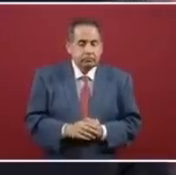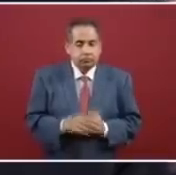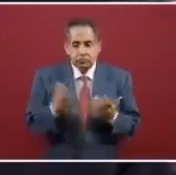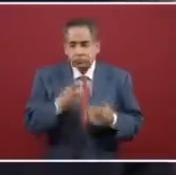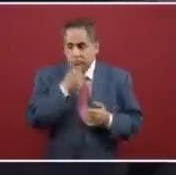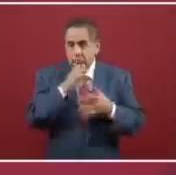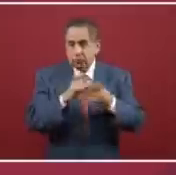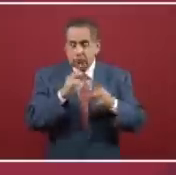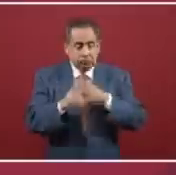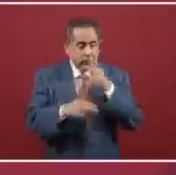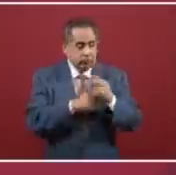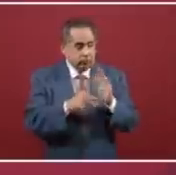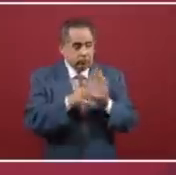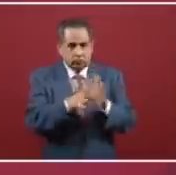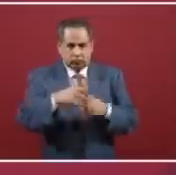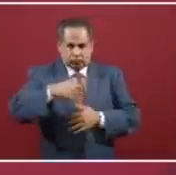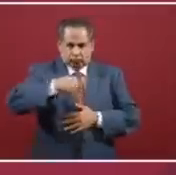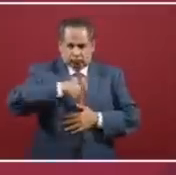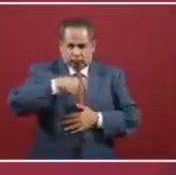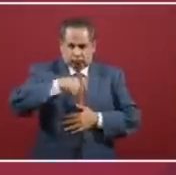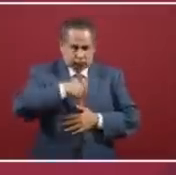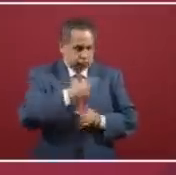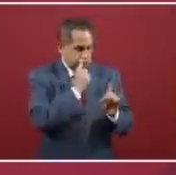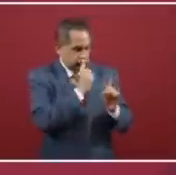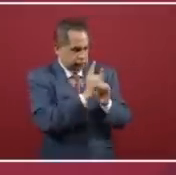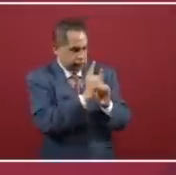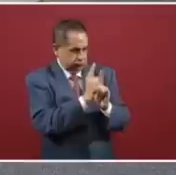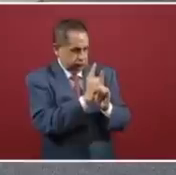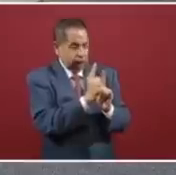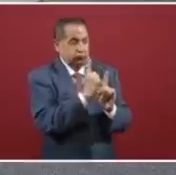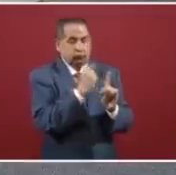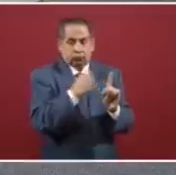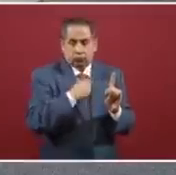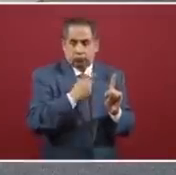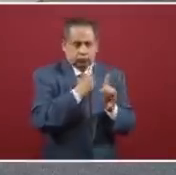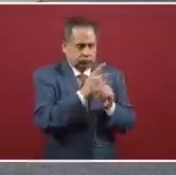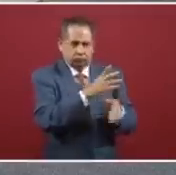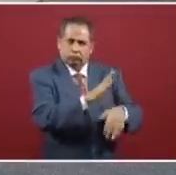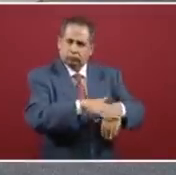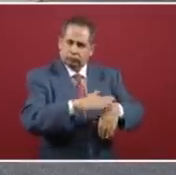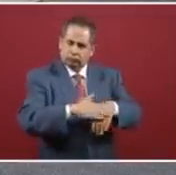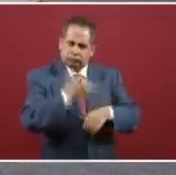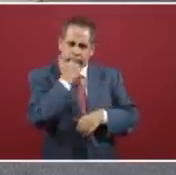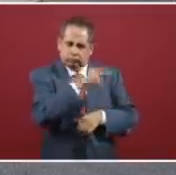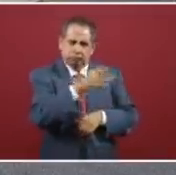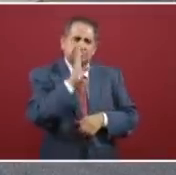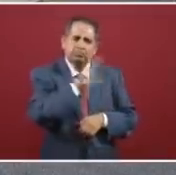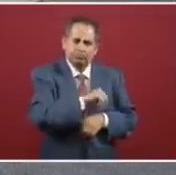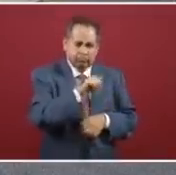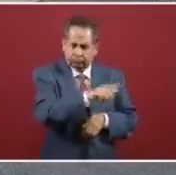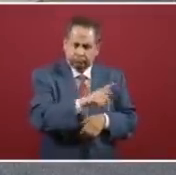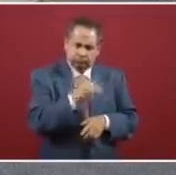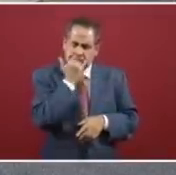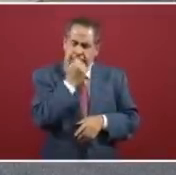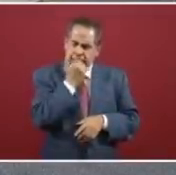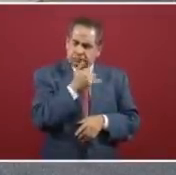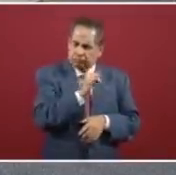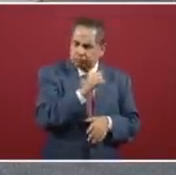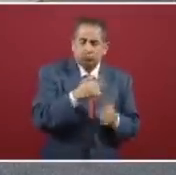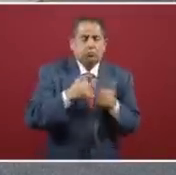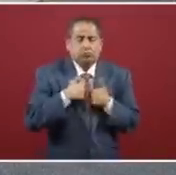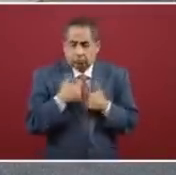yo sí le puedo decir el periodista yo de otros estás mal una vez